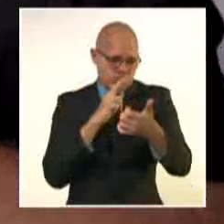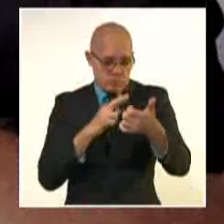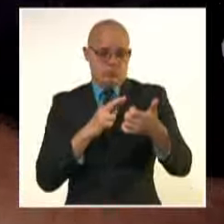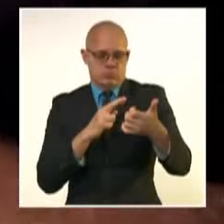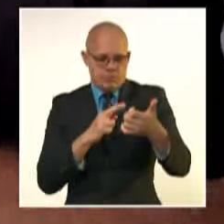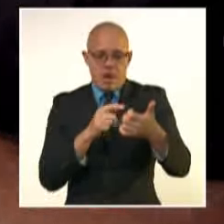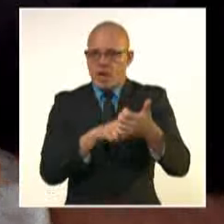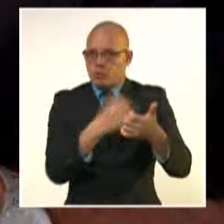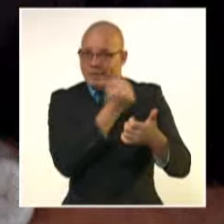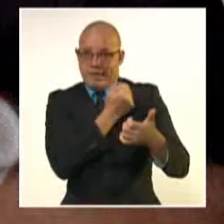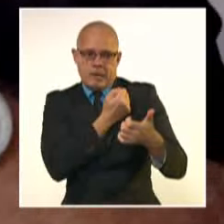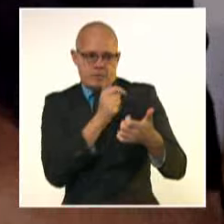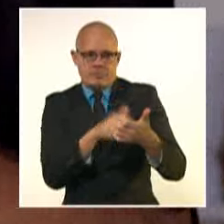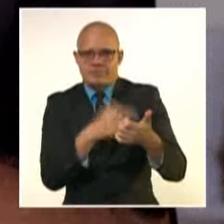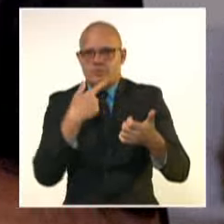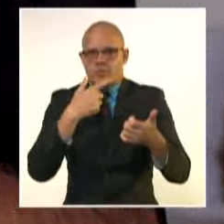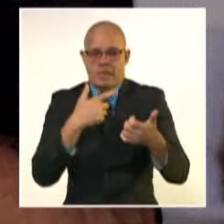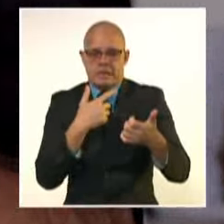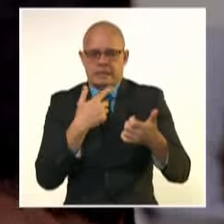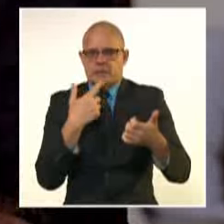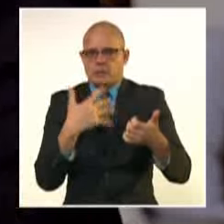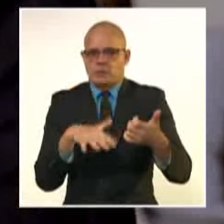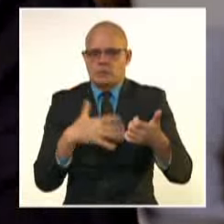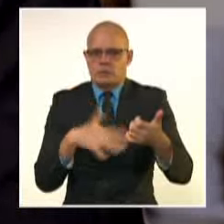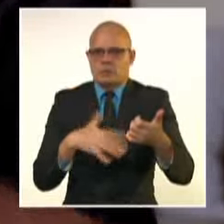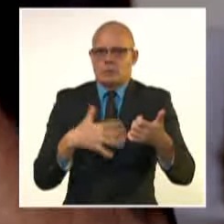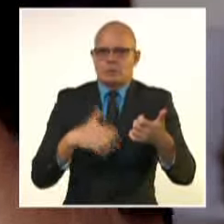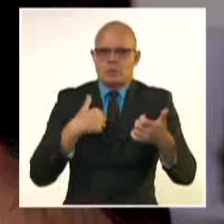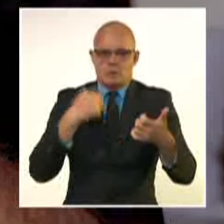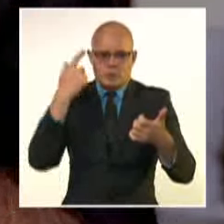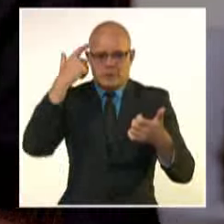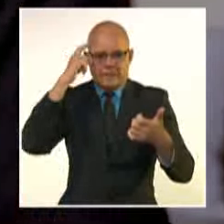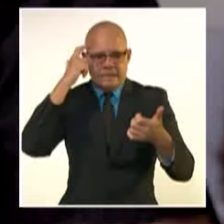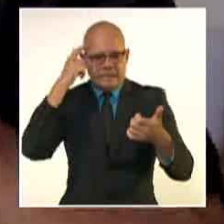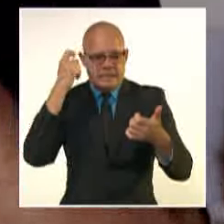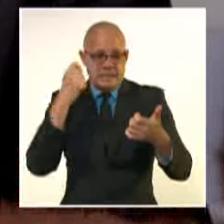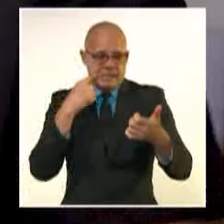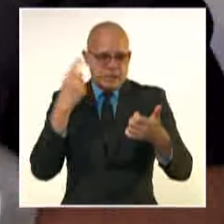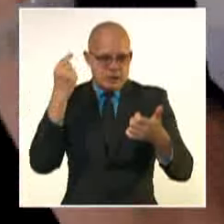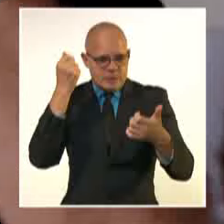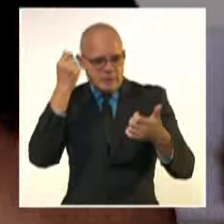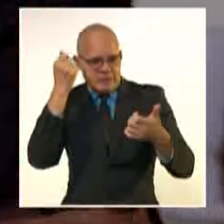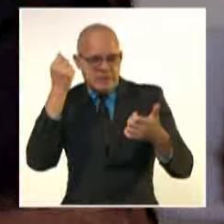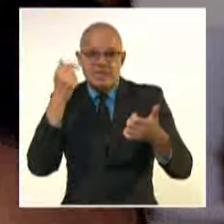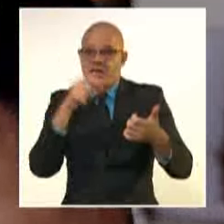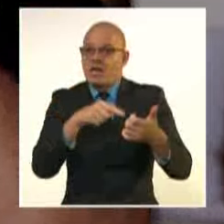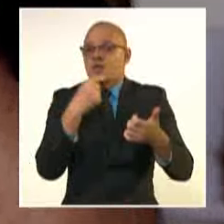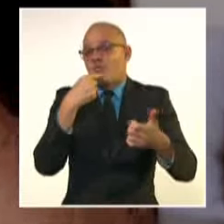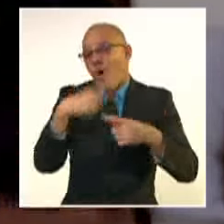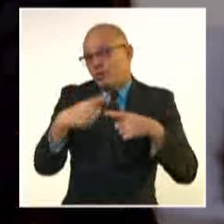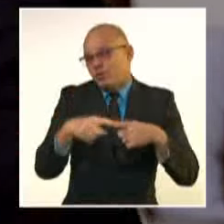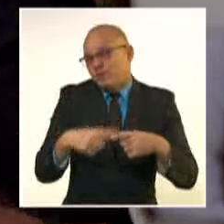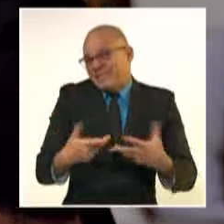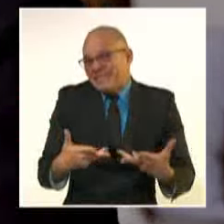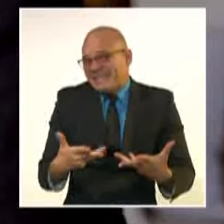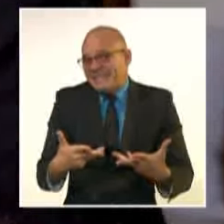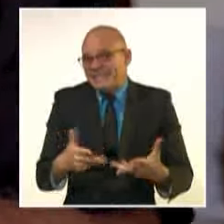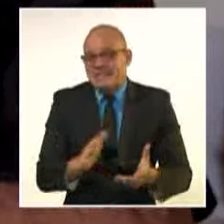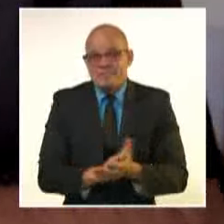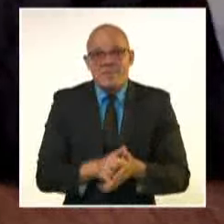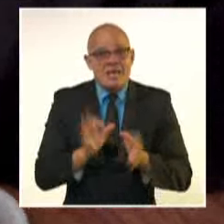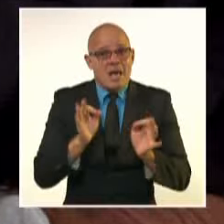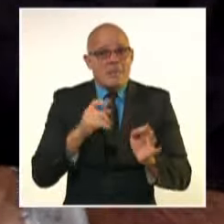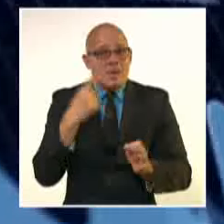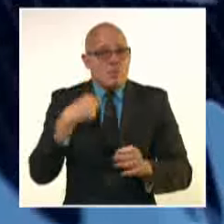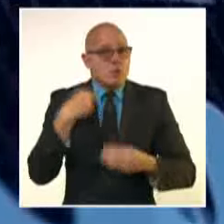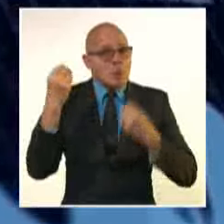decir, hay muchas interrogantes de corte ético, estético, filosófico y tecnológico presentes